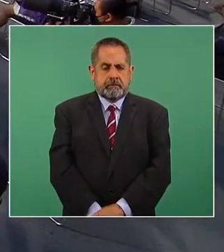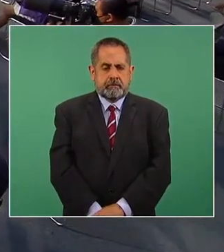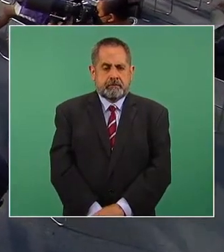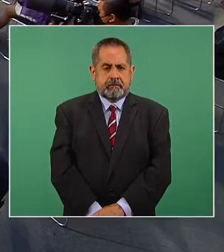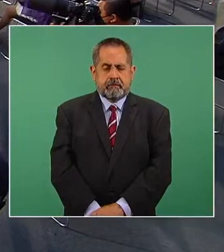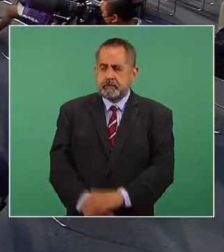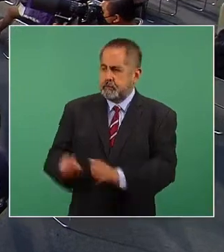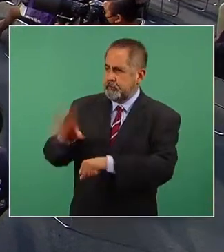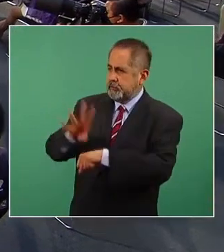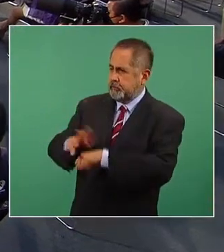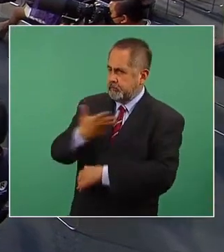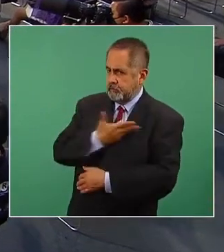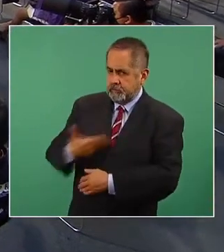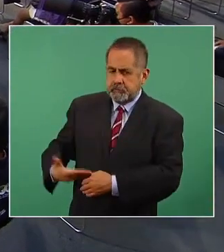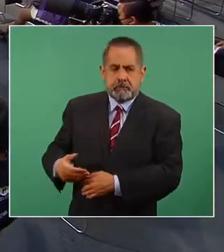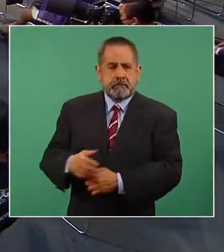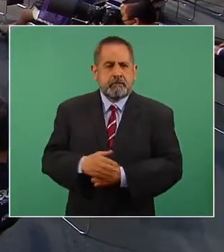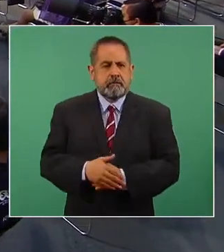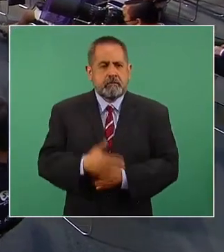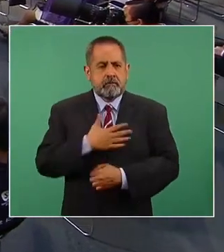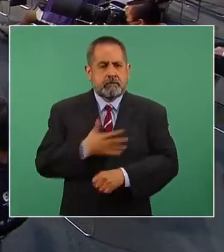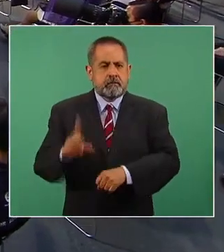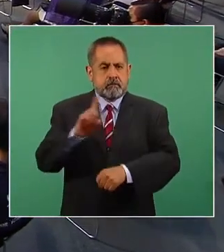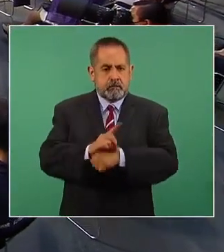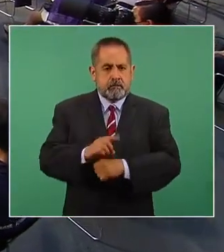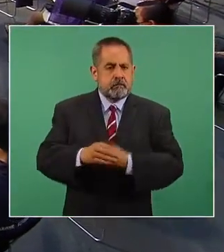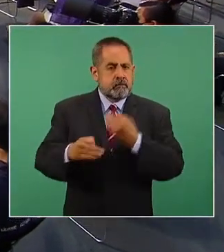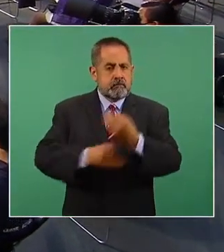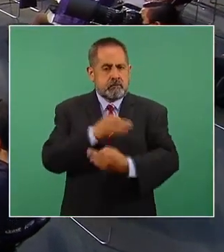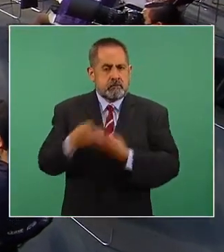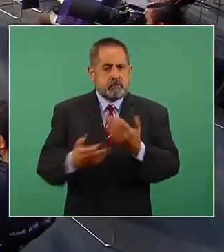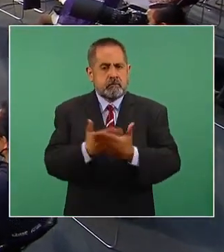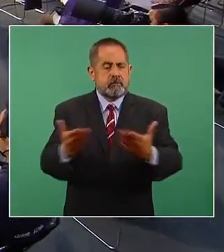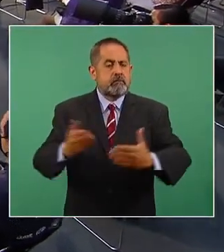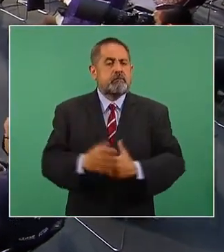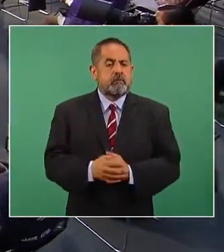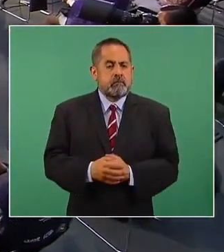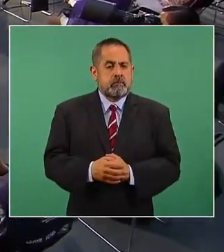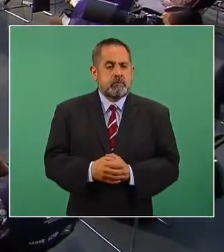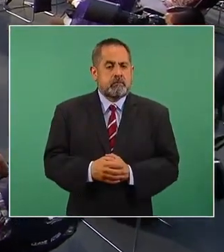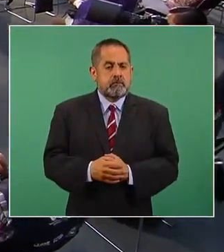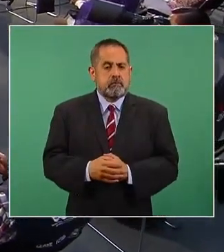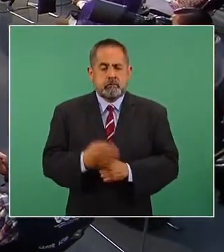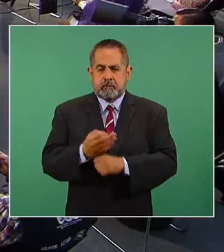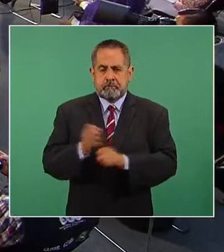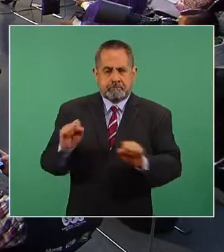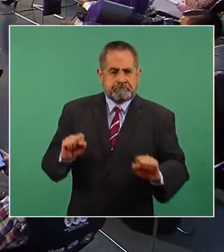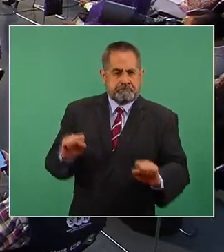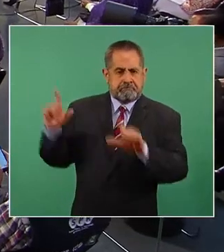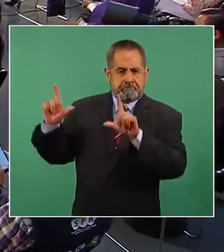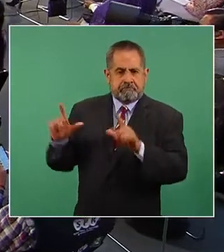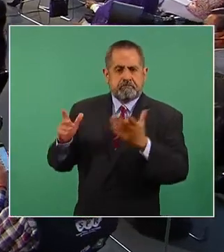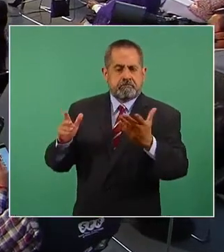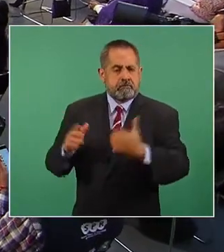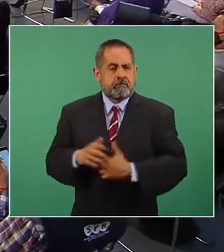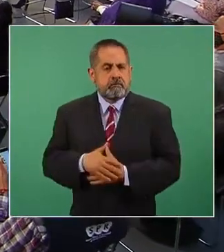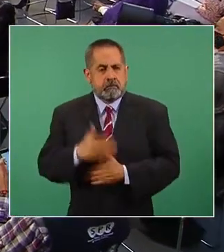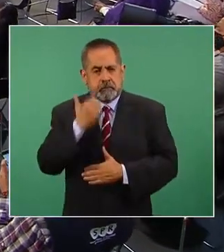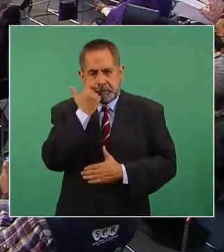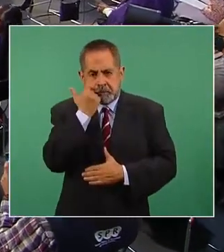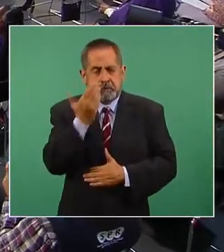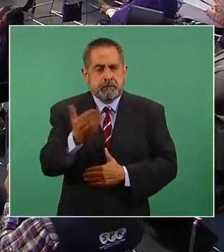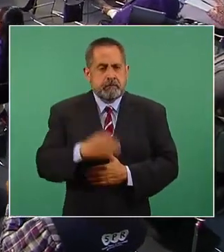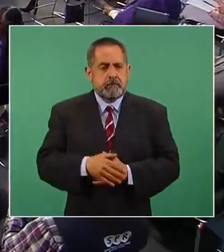Su permiso, presidente. Muy buenos días a todas y a todos. Mientras ponen la presentación, yo quisiera hacer